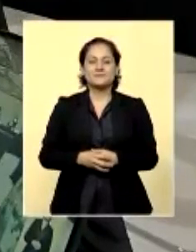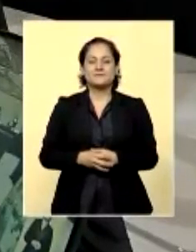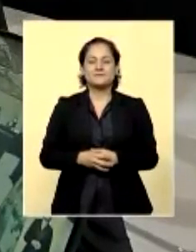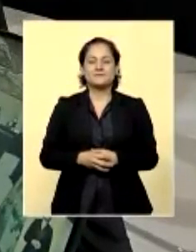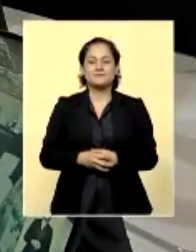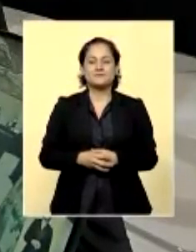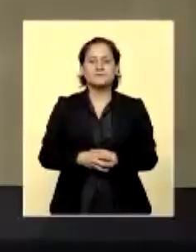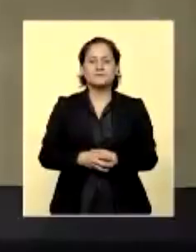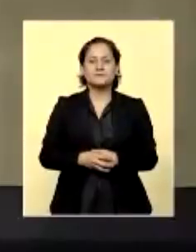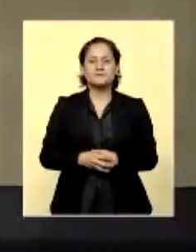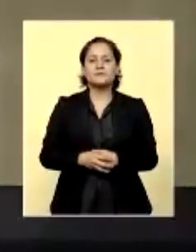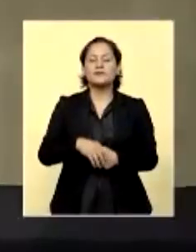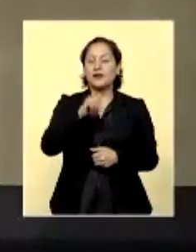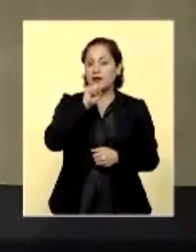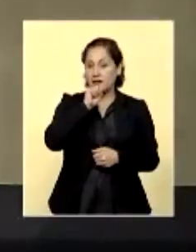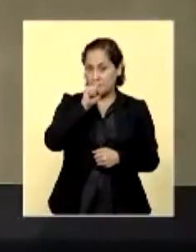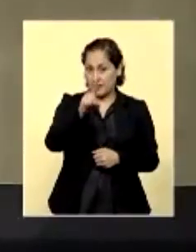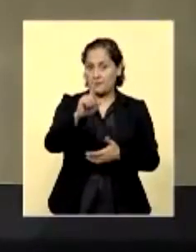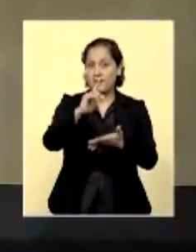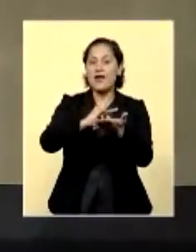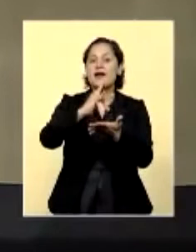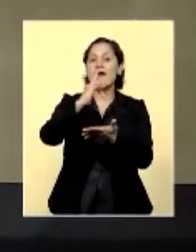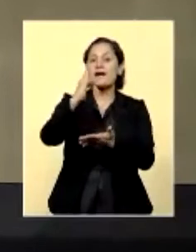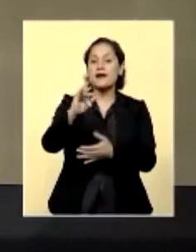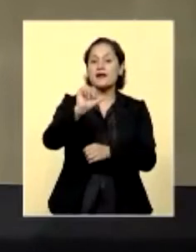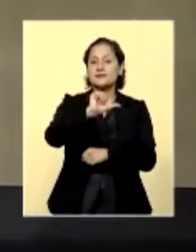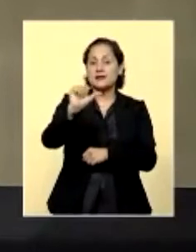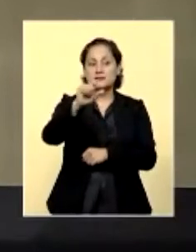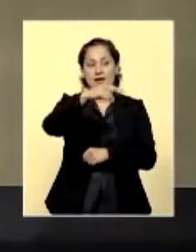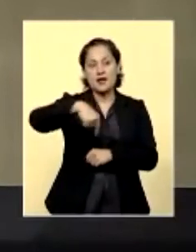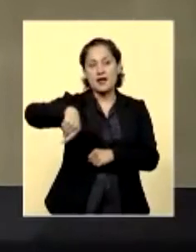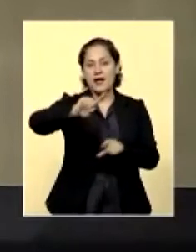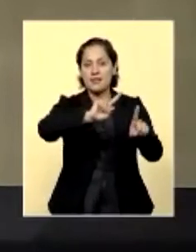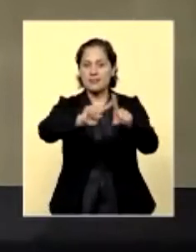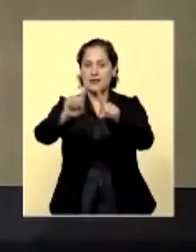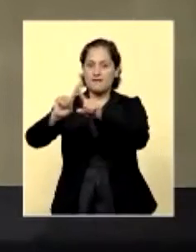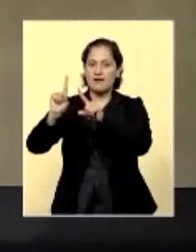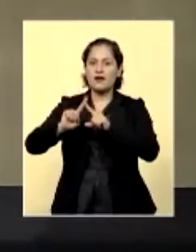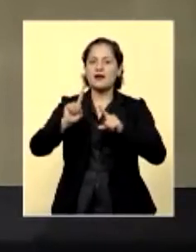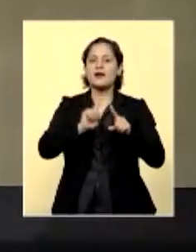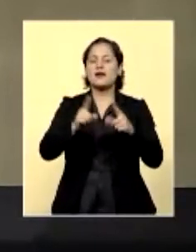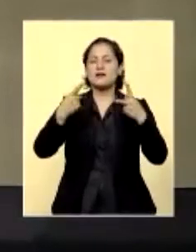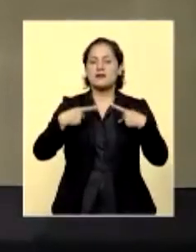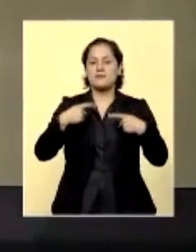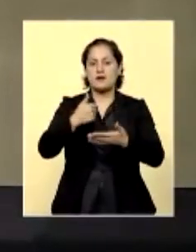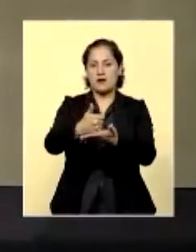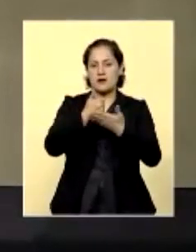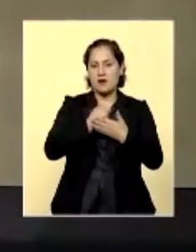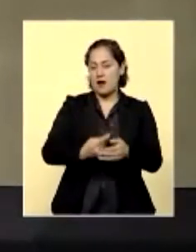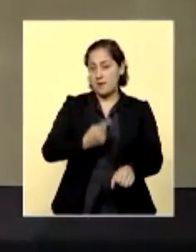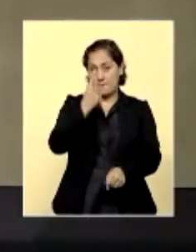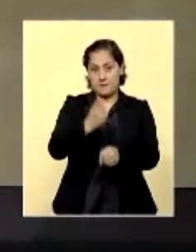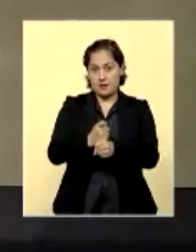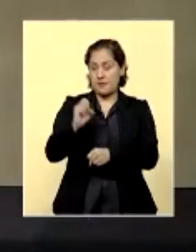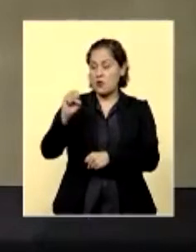Agradezco a nuestros parceiros. Le agradezco a nuestros socios que son muchos. O PNUMA, o Programa das Nações Unidas PNUMA, para o Ambiente, Programa